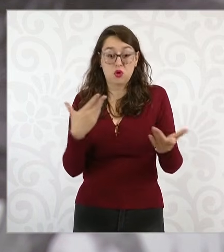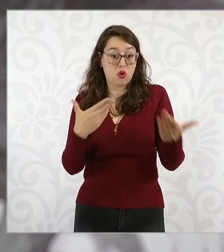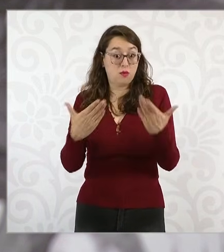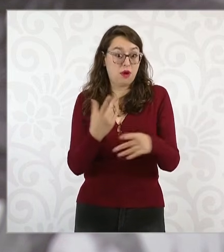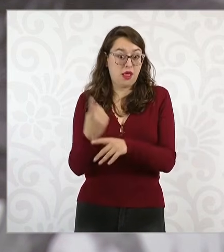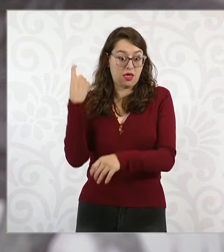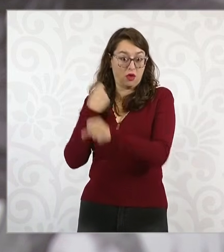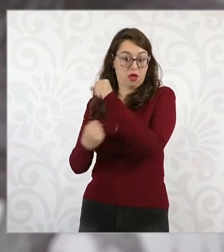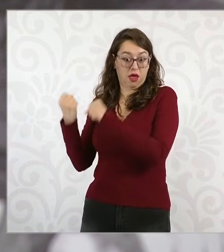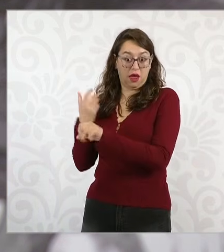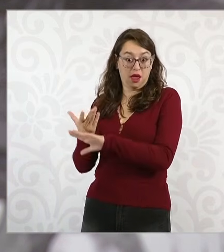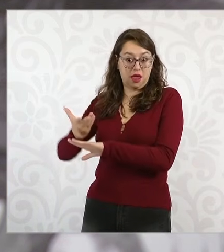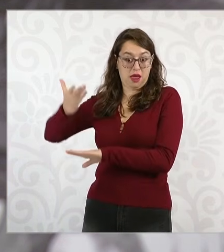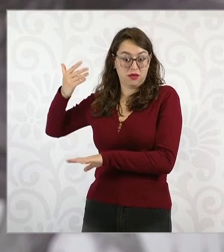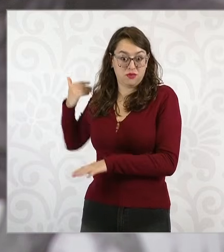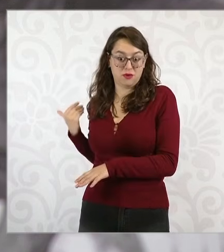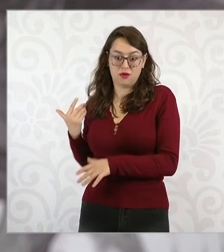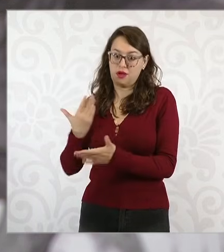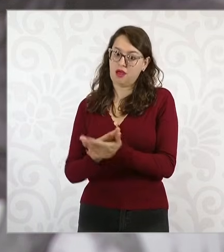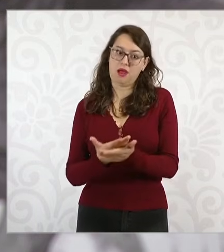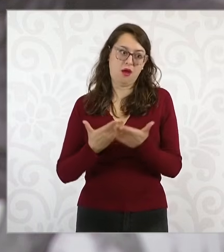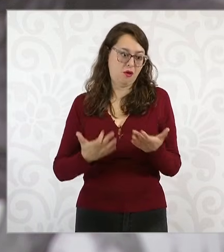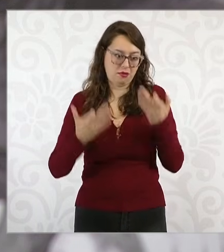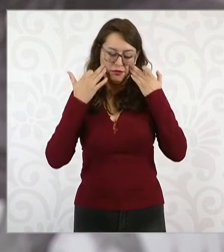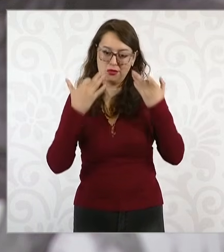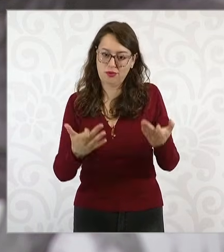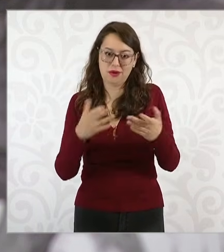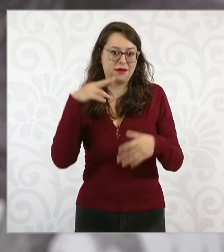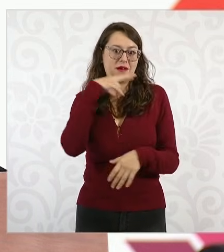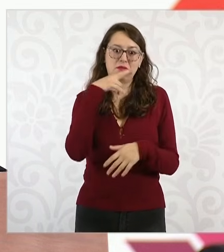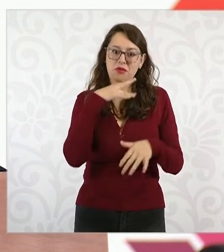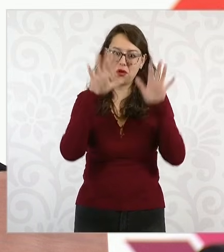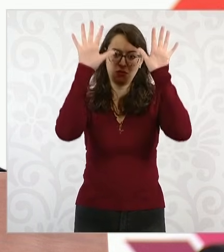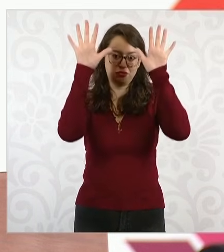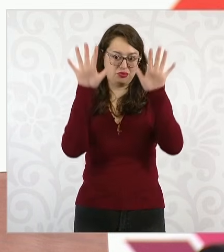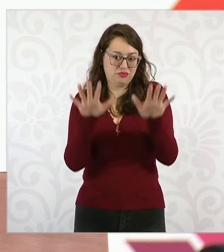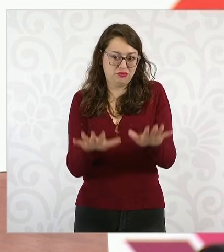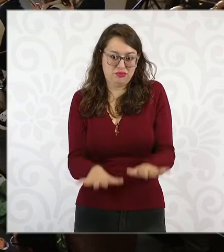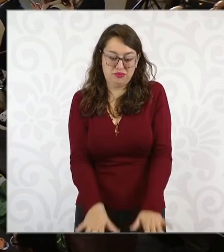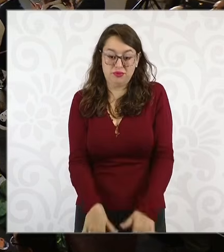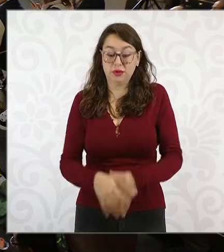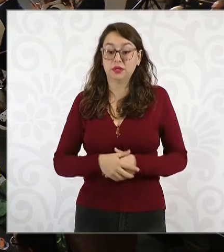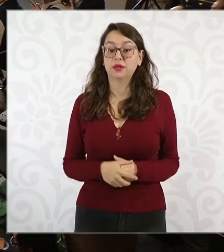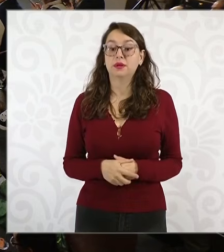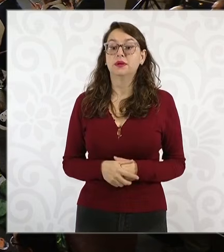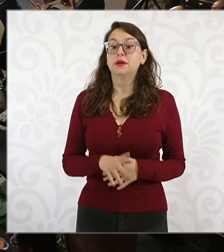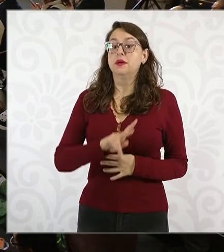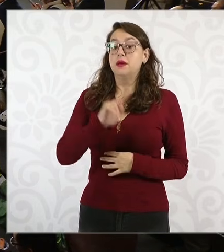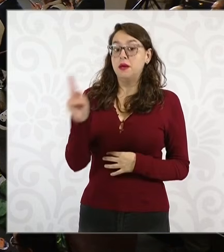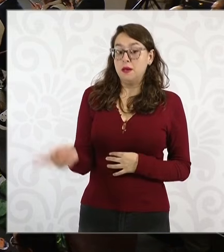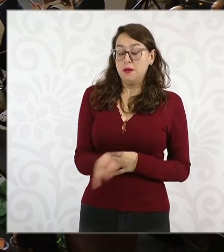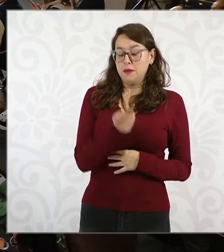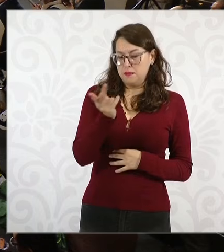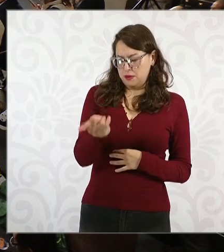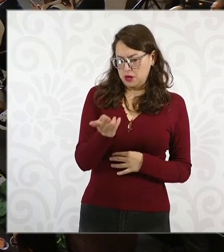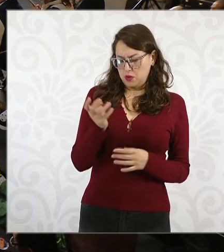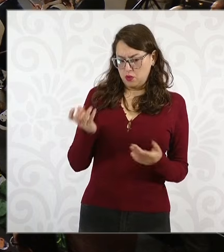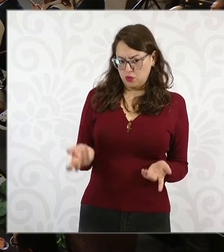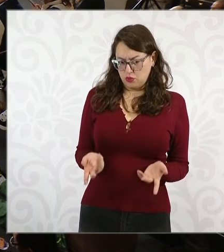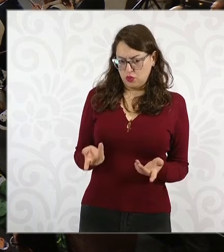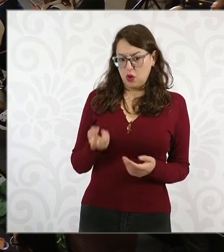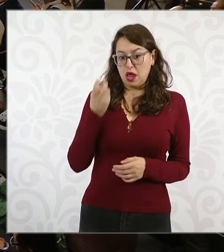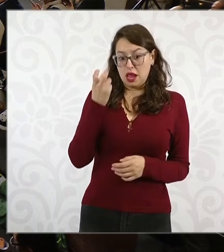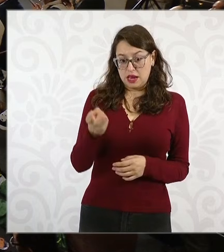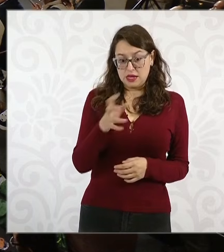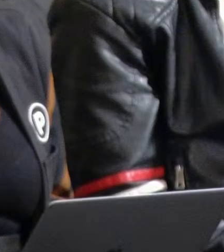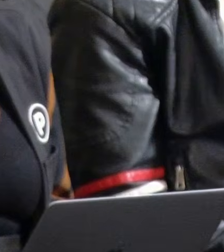es el avance significativo y es totalmente evidente. Te pregunto también acerca, Efraín, perdón, acerca de